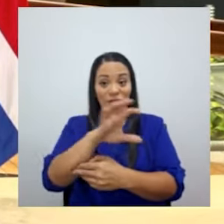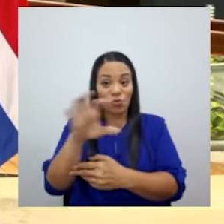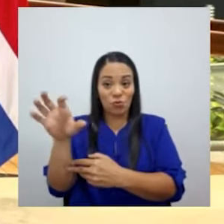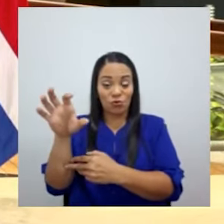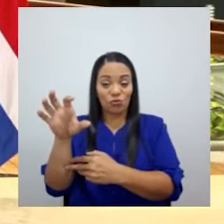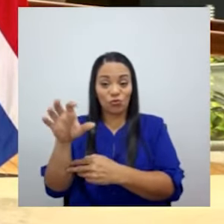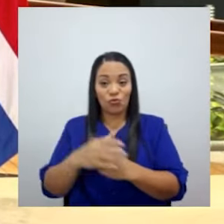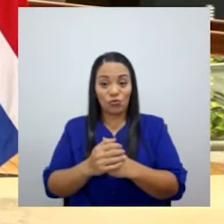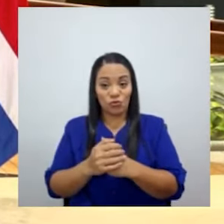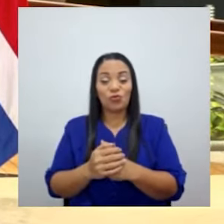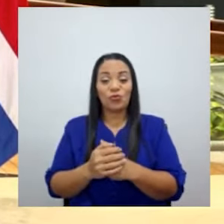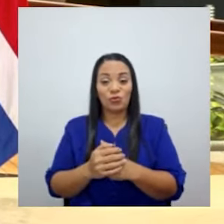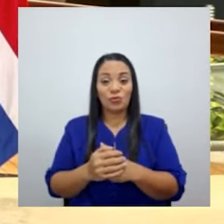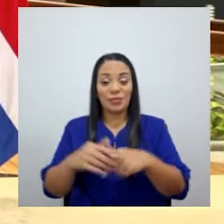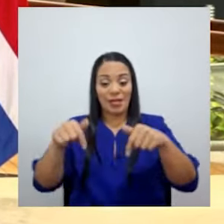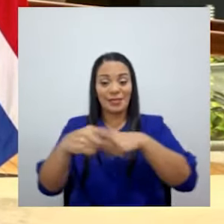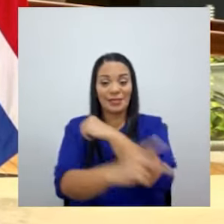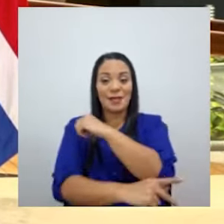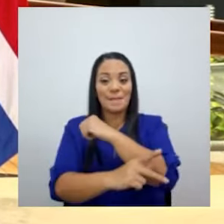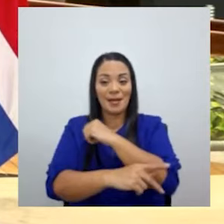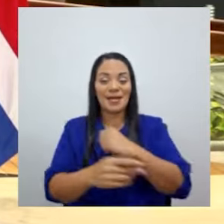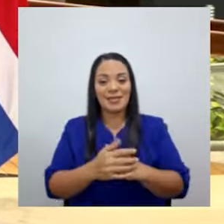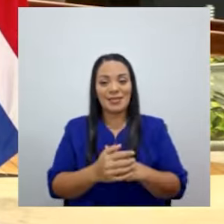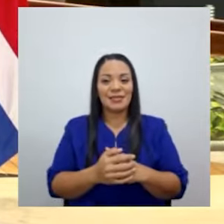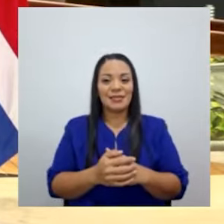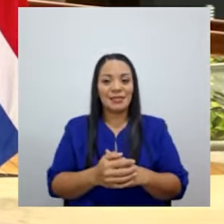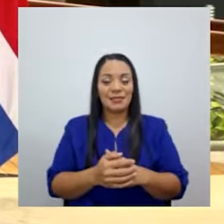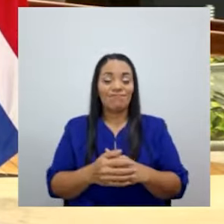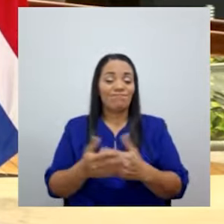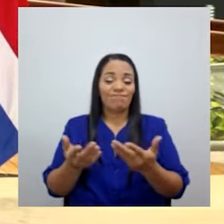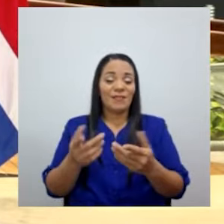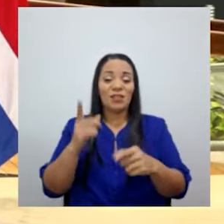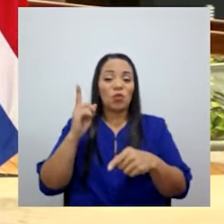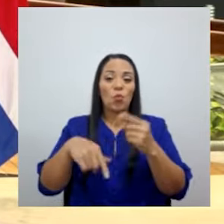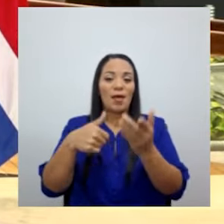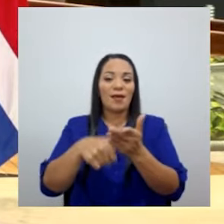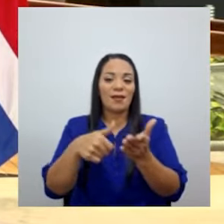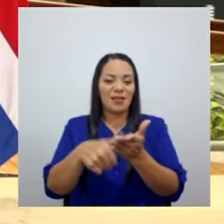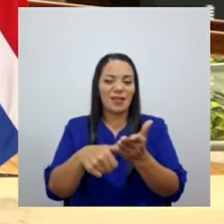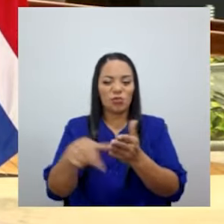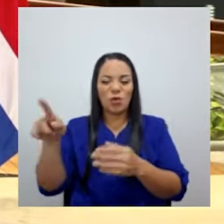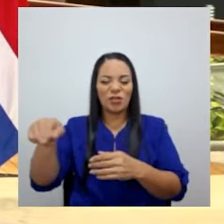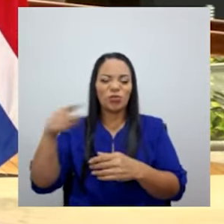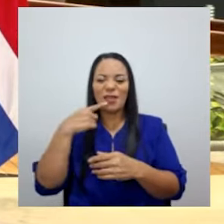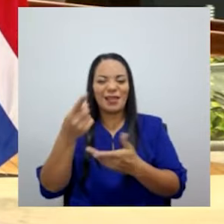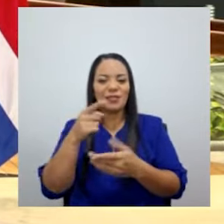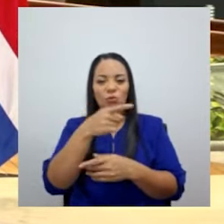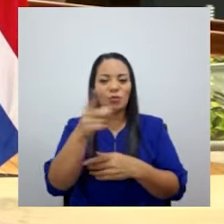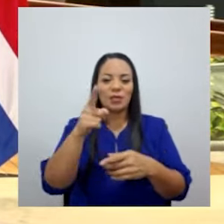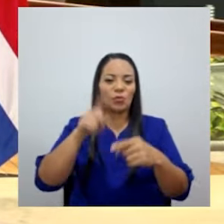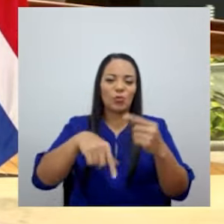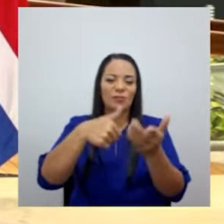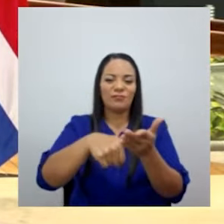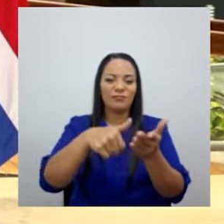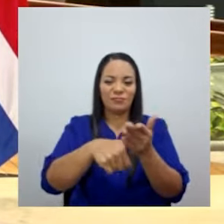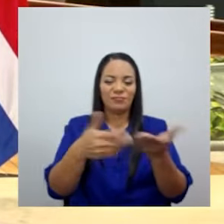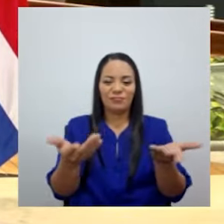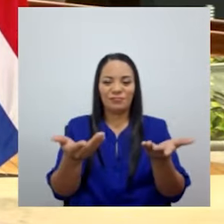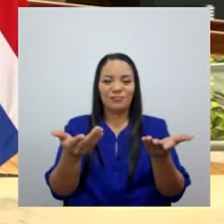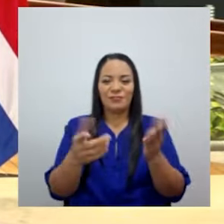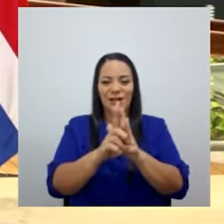accionista de este país, no pueda ejercer su derecho sagrado de referéndum y de